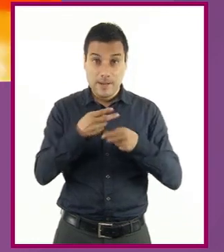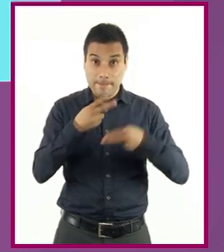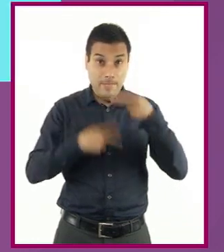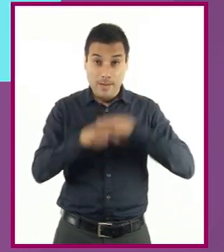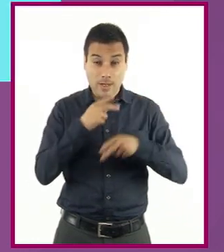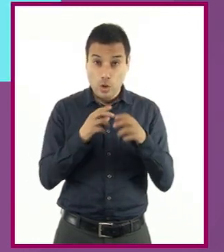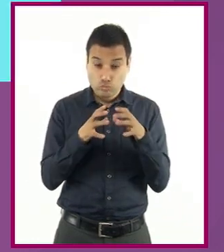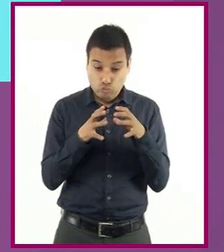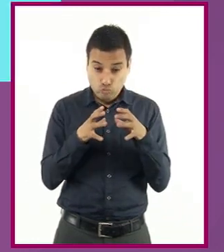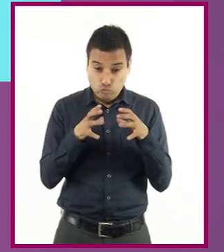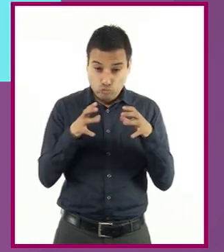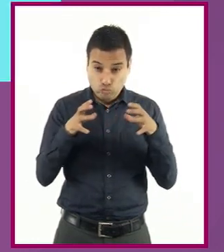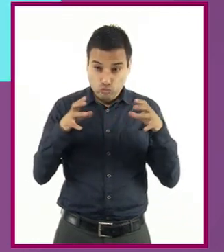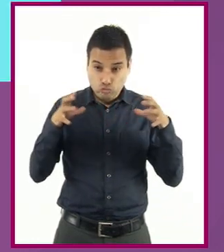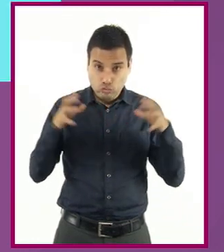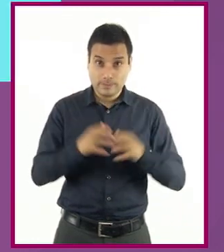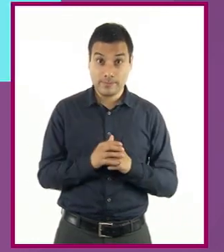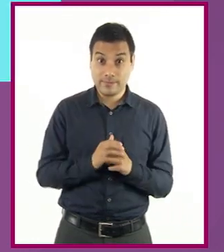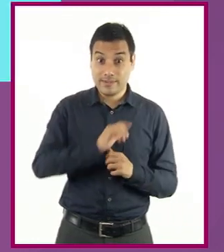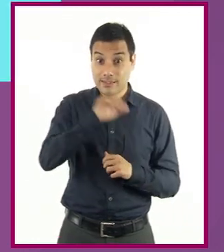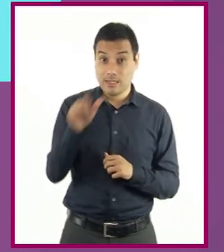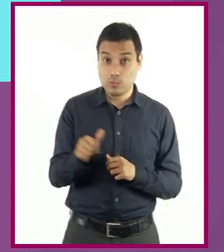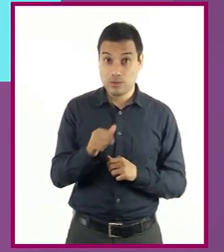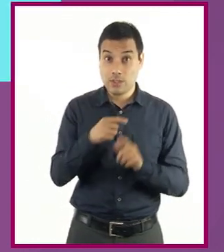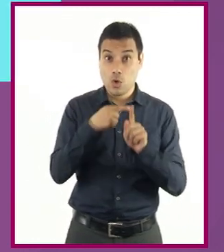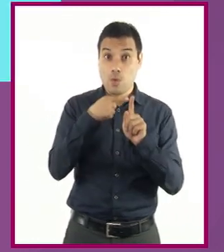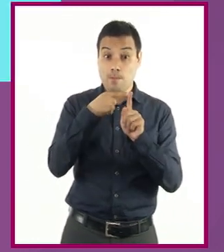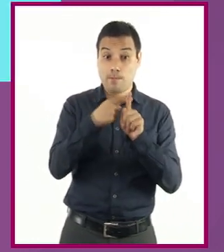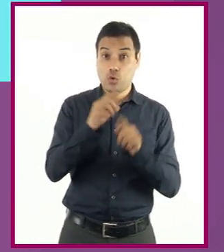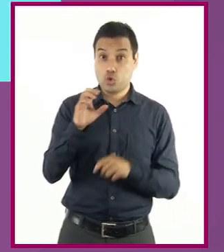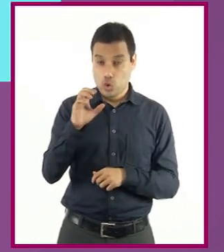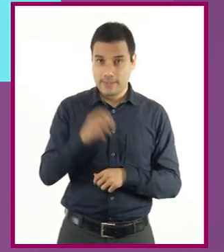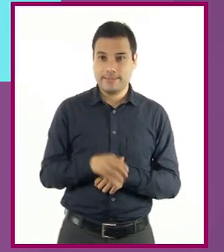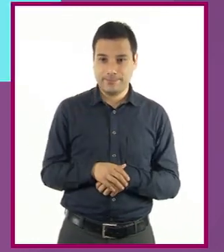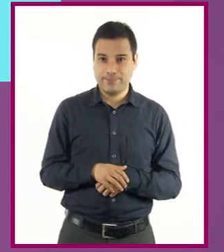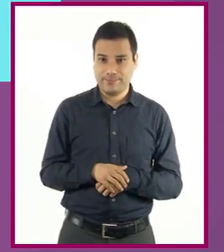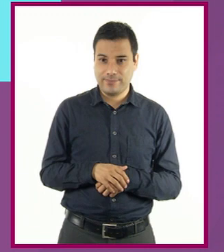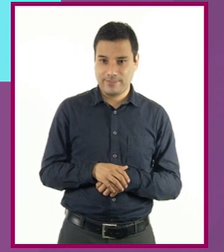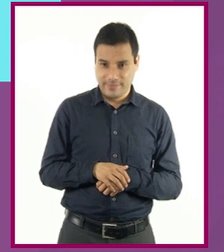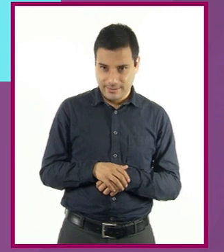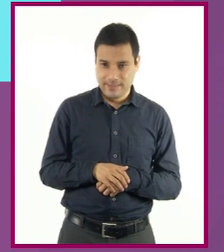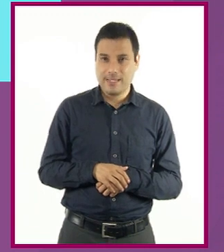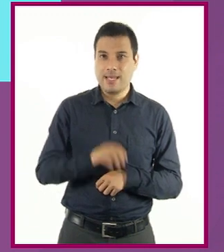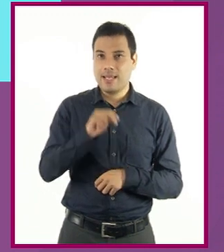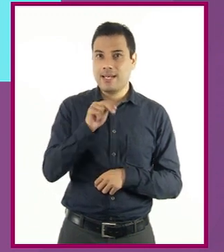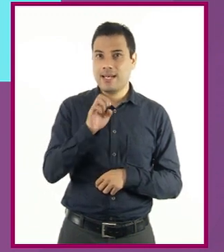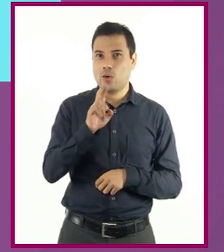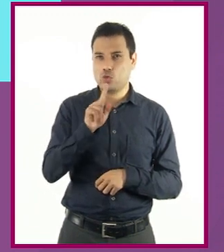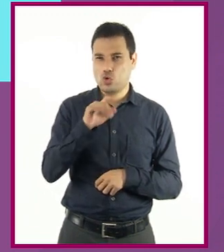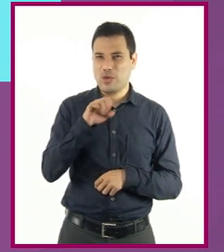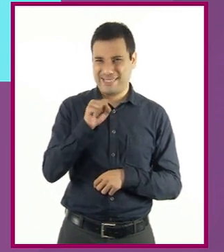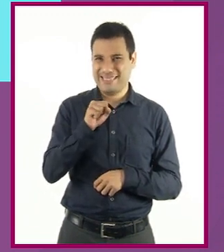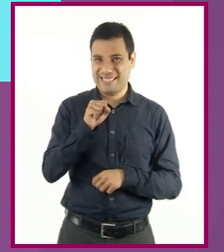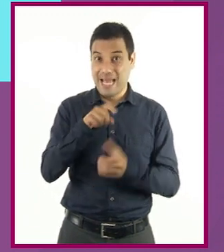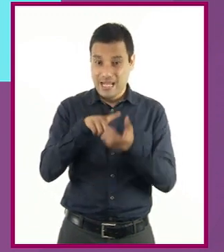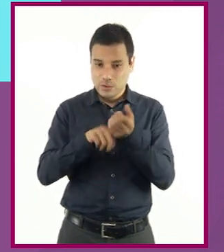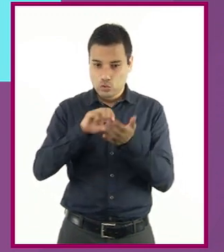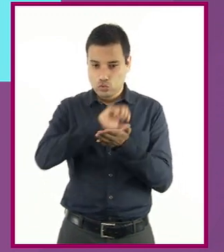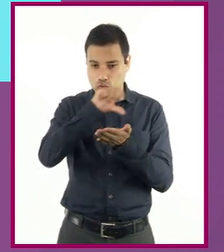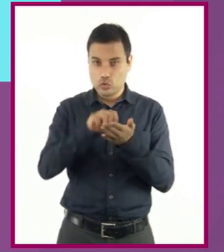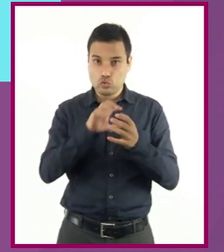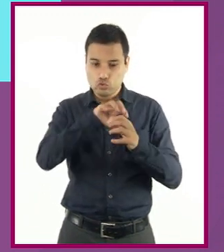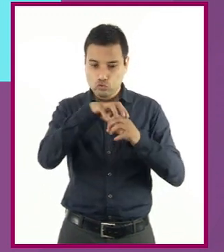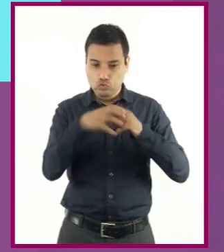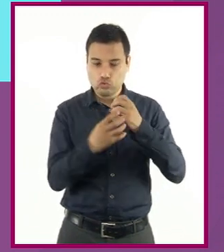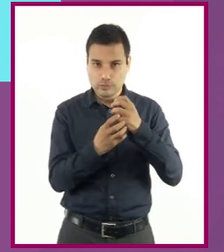y a partir de estos, los protones y neutrones se quedaron en los núcleos. Cabe resaltar que dada su carga eléctrica, los